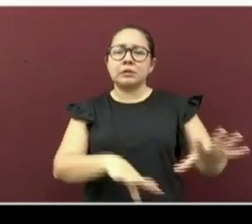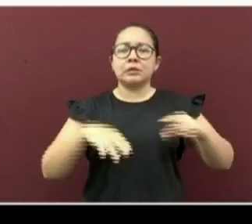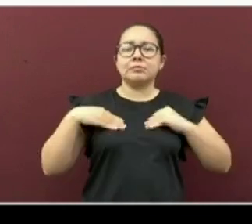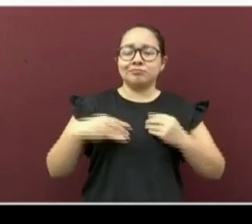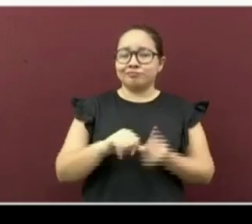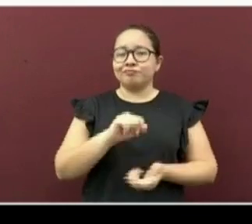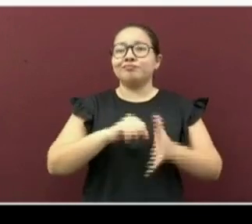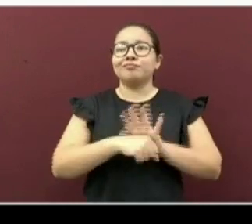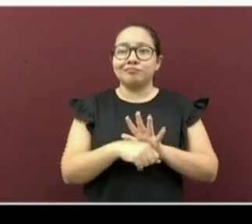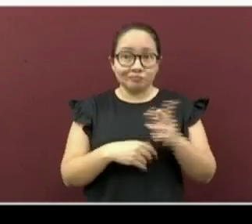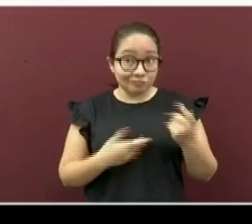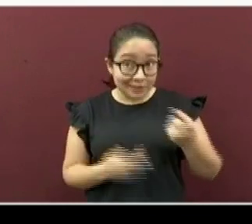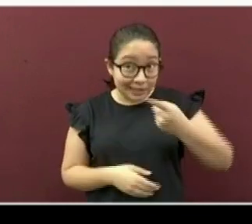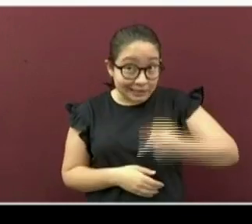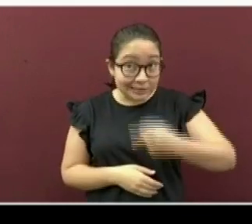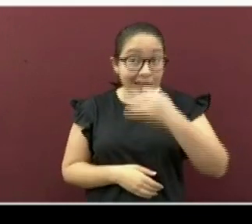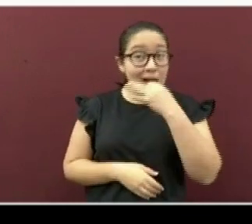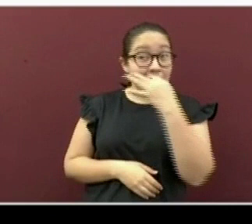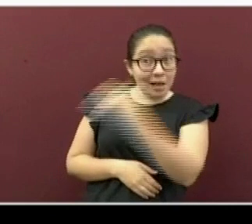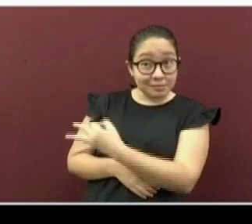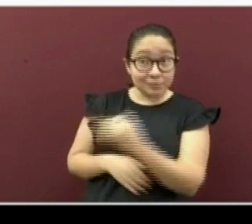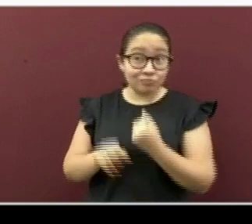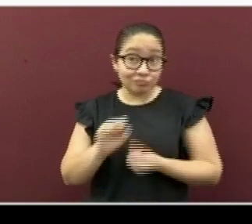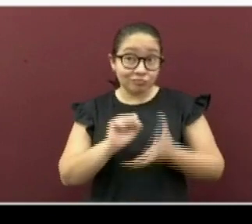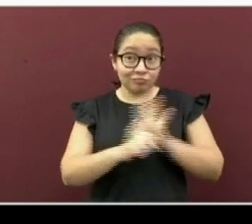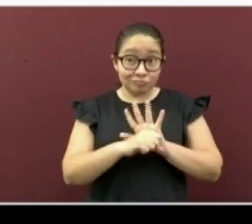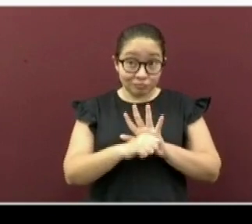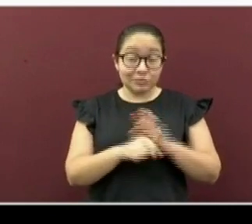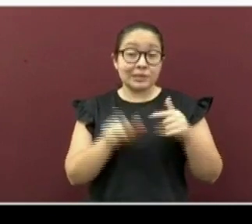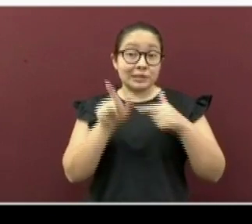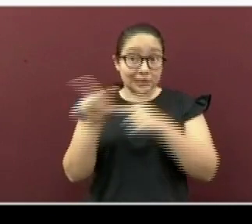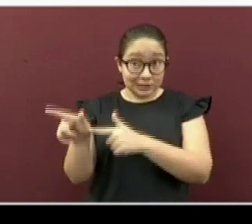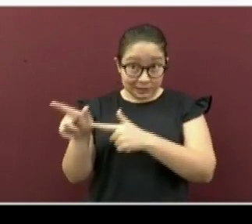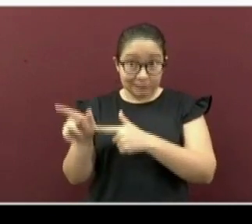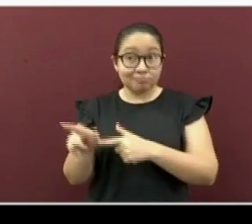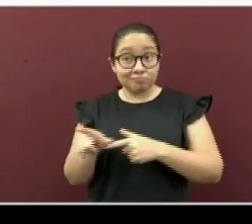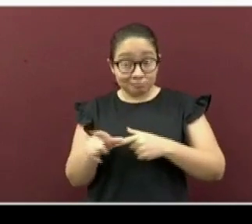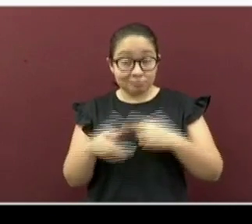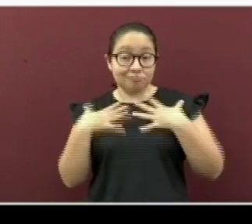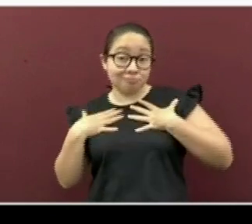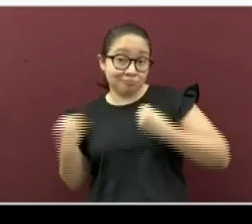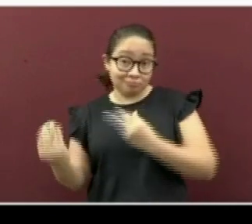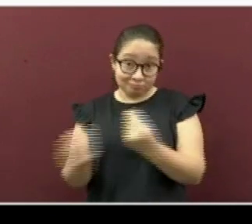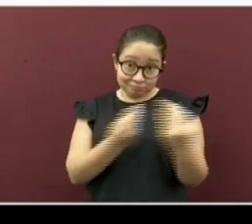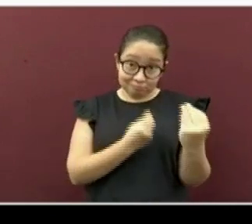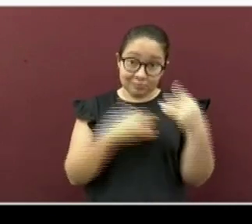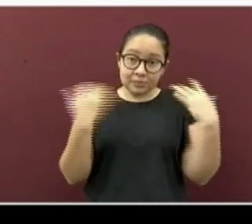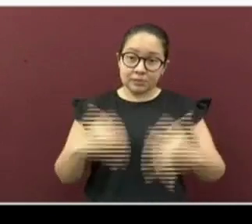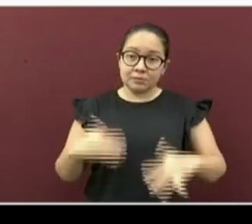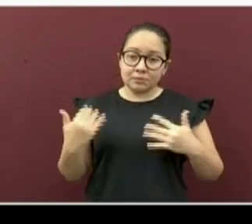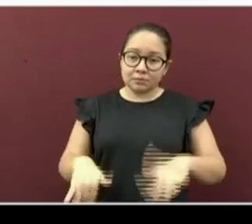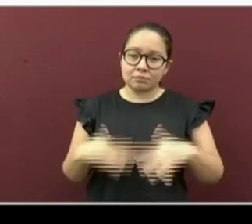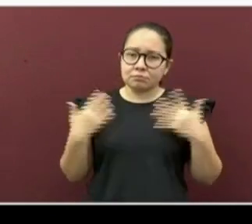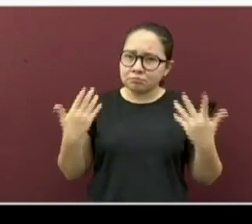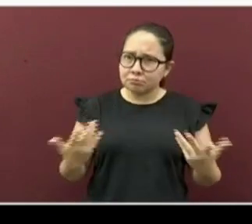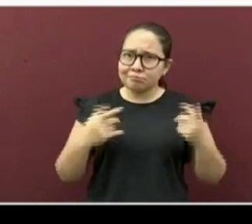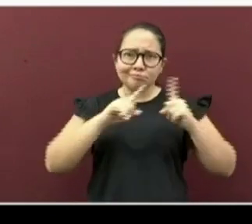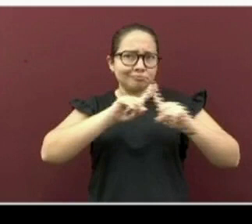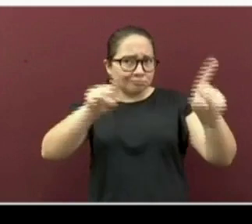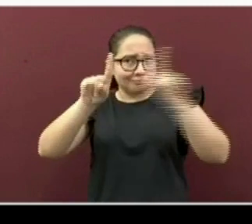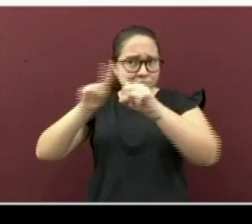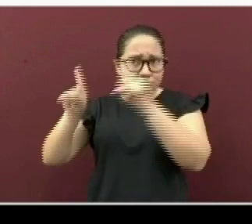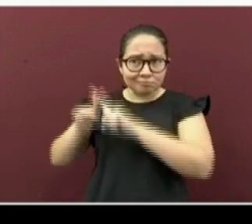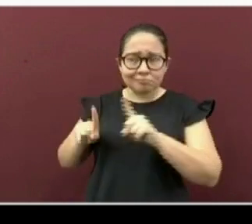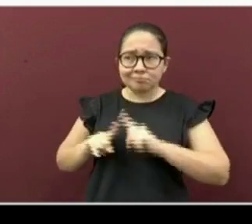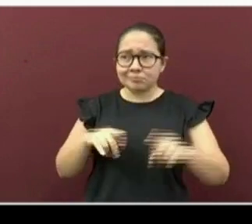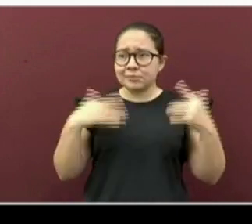recientemente. Eso nos indica que el coronavirus sigue presente, causando la COVID-19 en personas de diversas